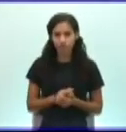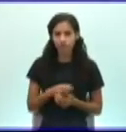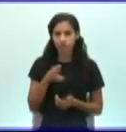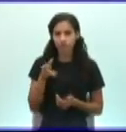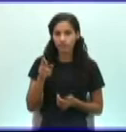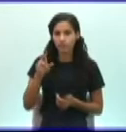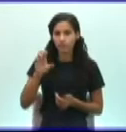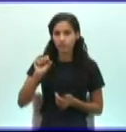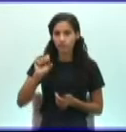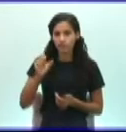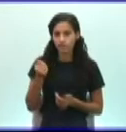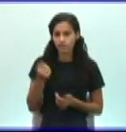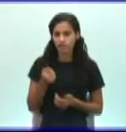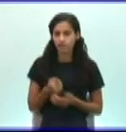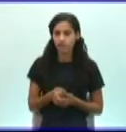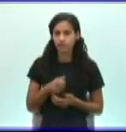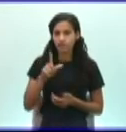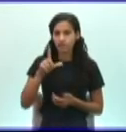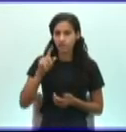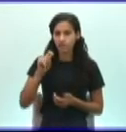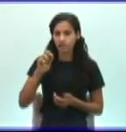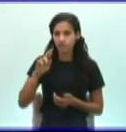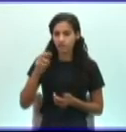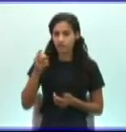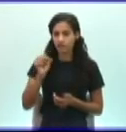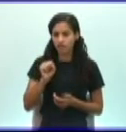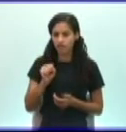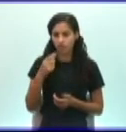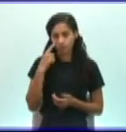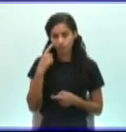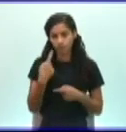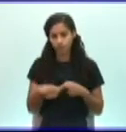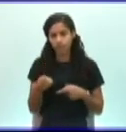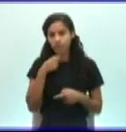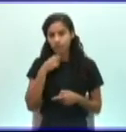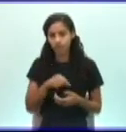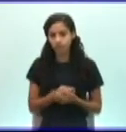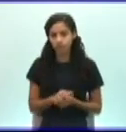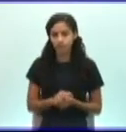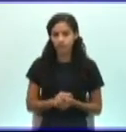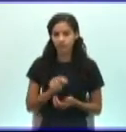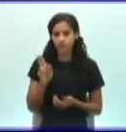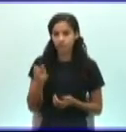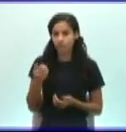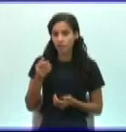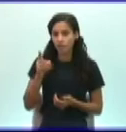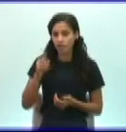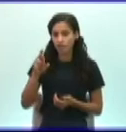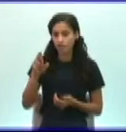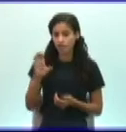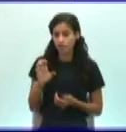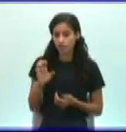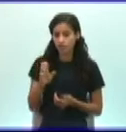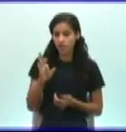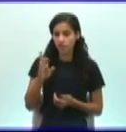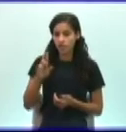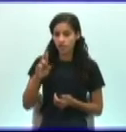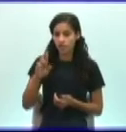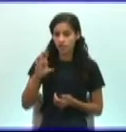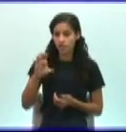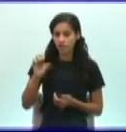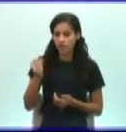Presa, letras. Veamos otro ejemplo. Padre, fresa.